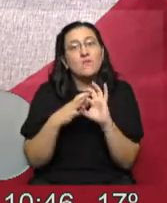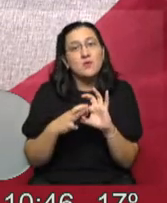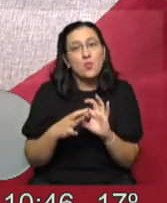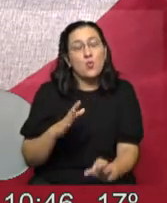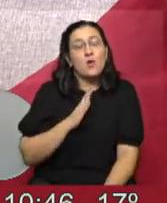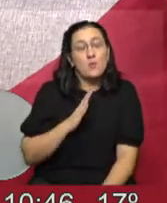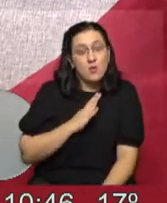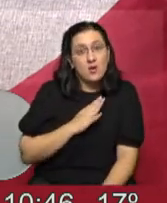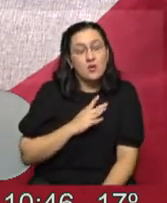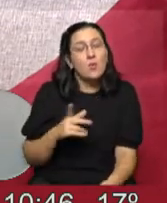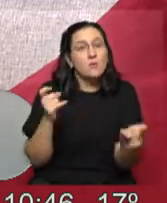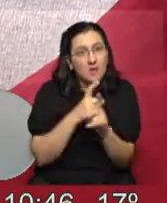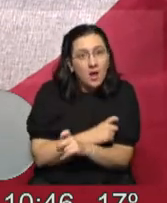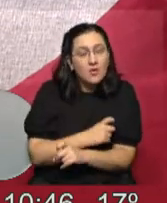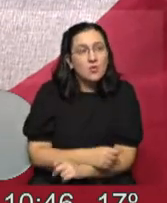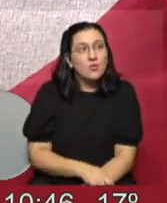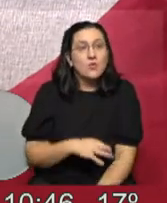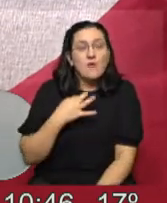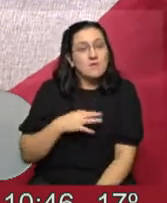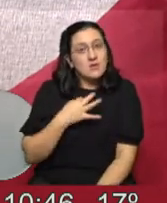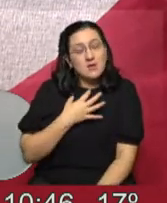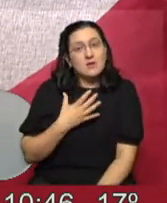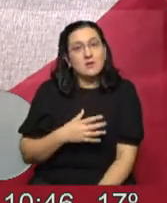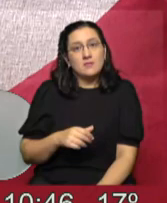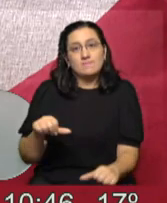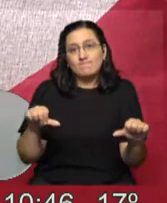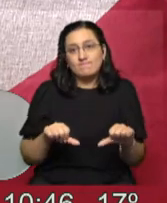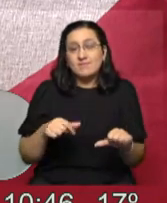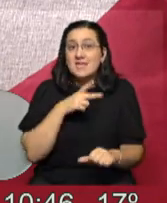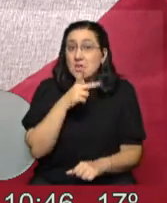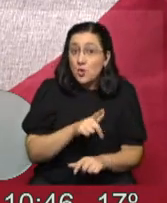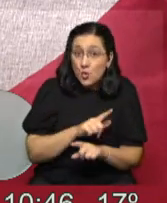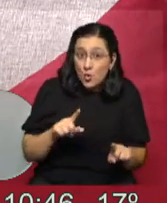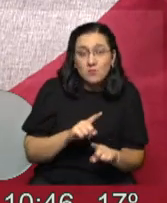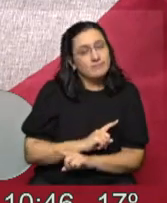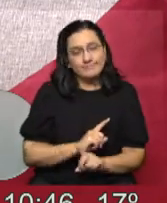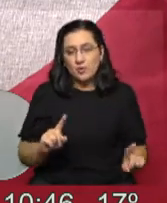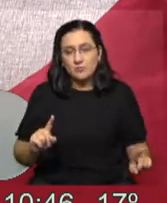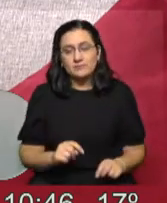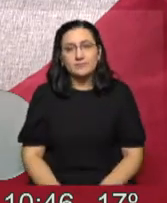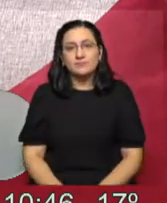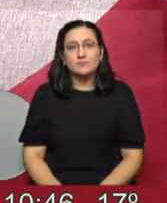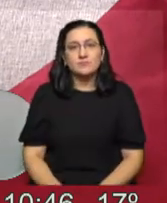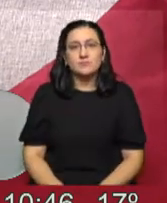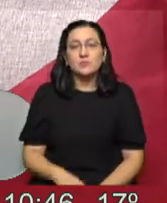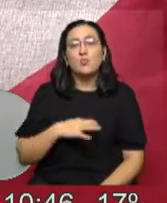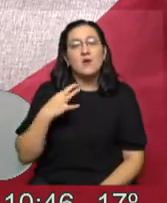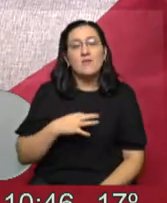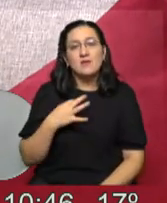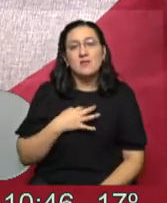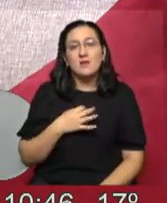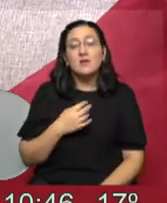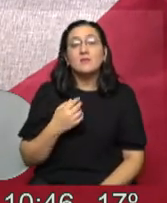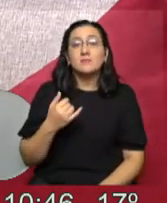mujeres, una vida bastante desgraciada. ¿Hijos no? No, una vida bastante desgraciada. Hijo tuvo